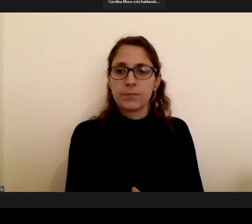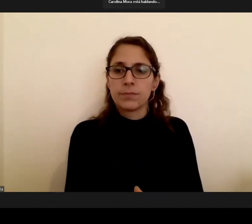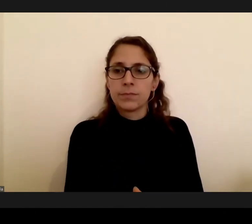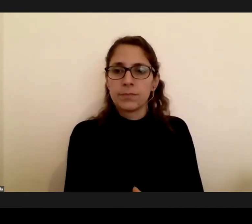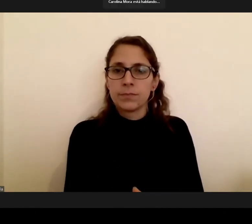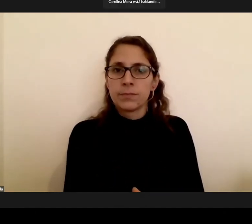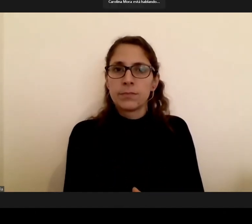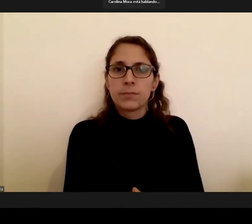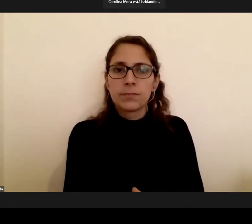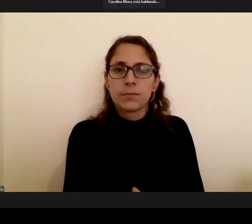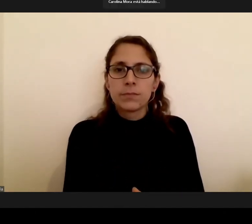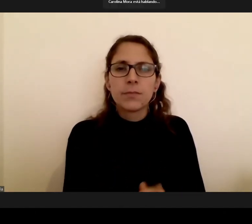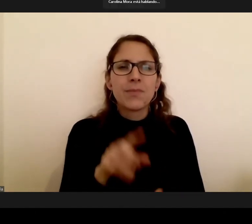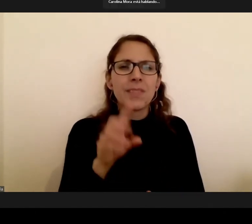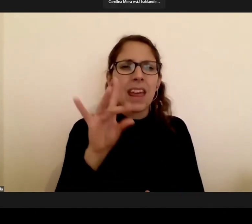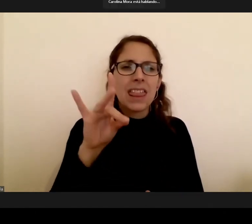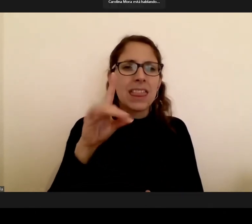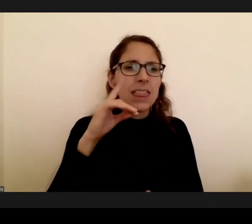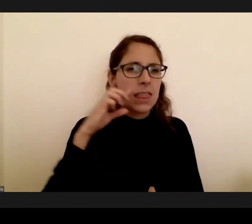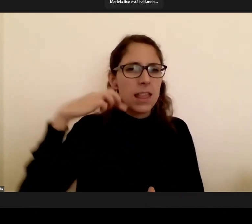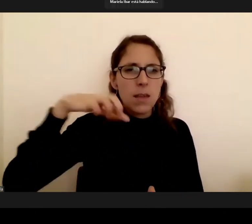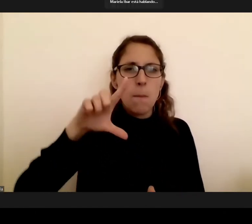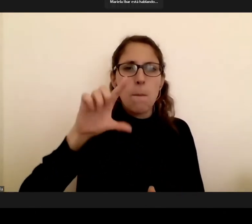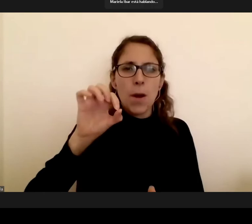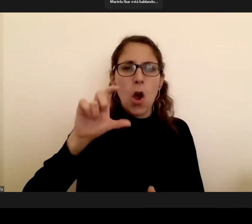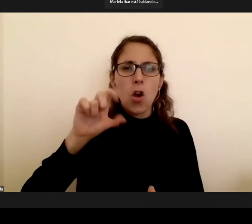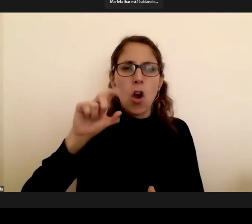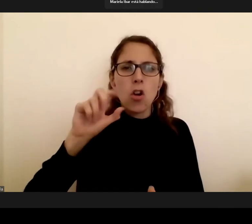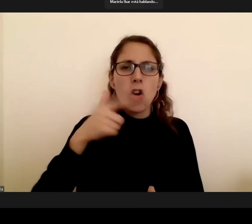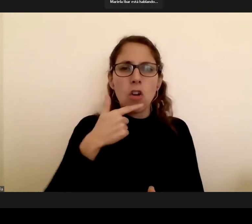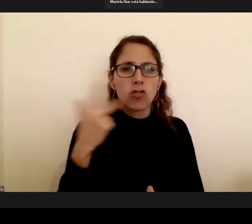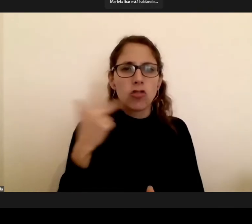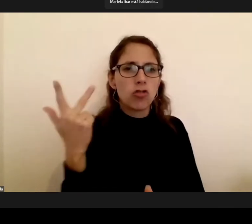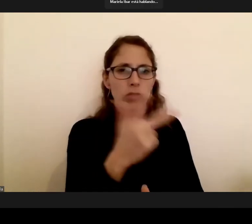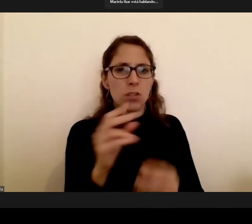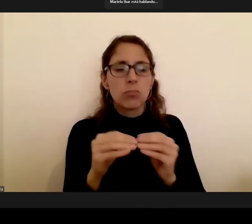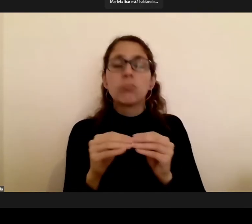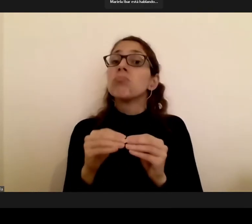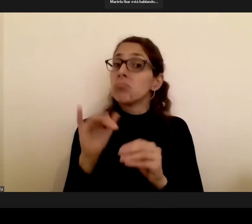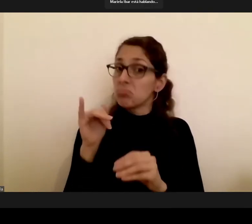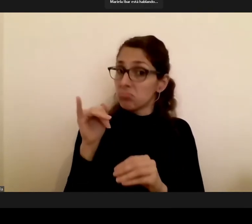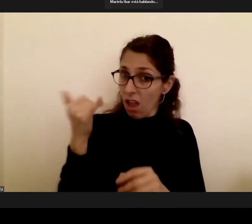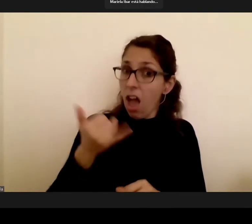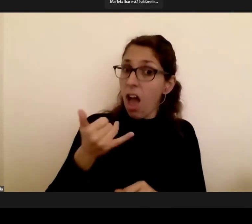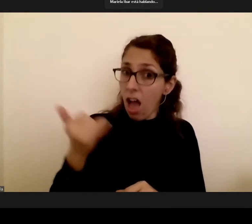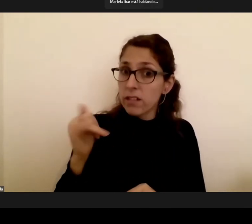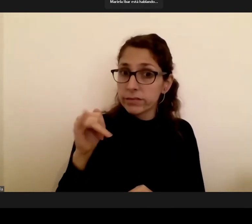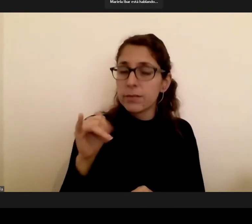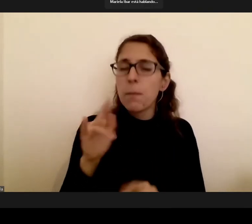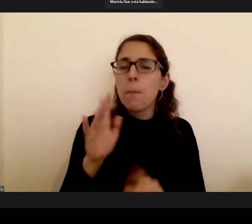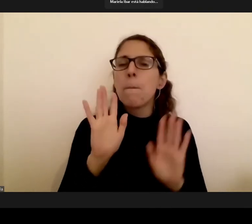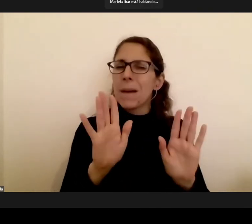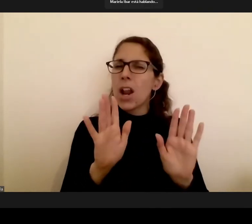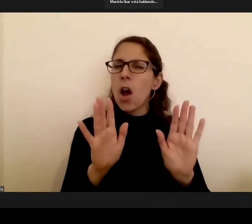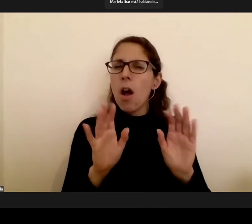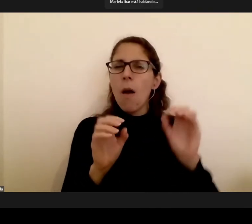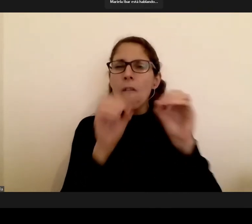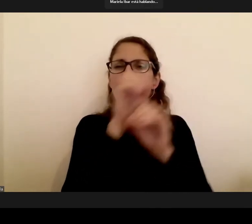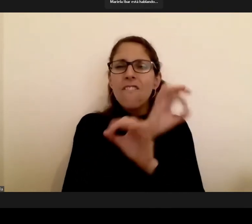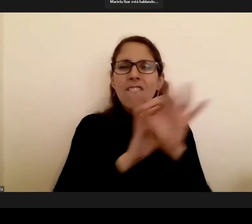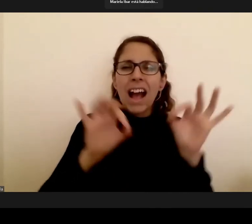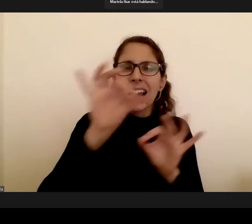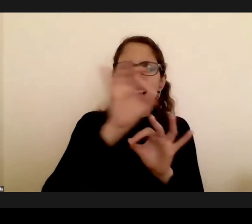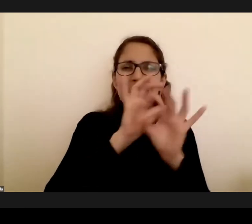¿Los diplococos? Hay diplococos, sí, pero bueno, hay, a ver, ¿qué hay alrededor de la bacteria? ¿Ven